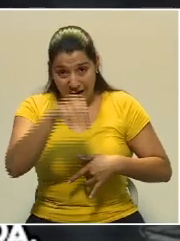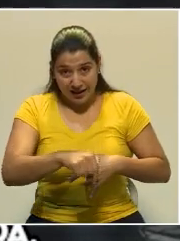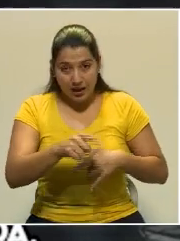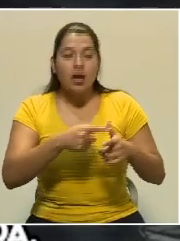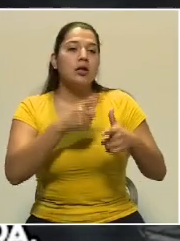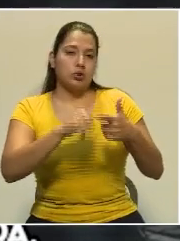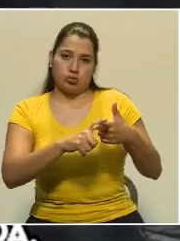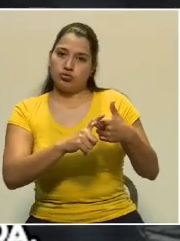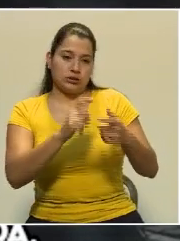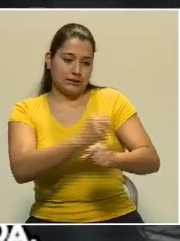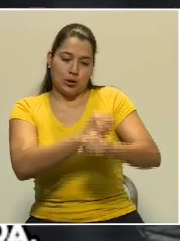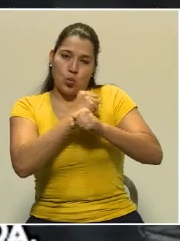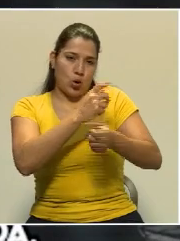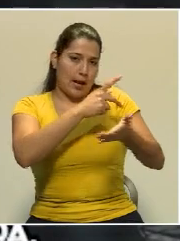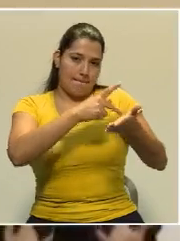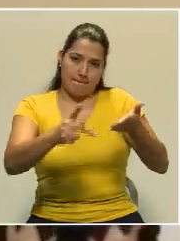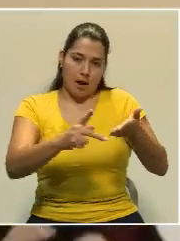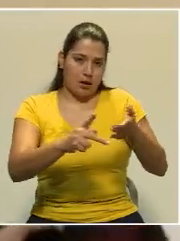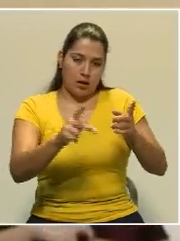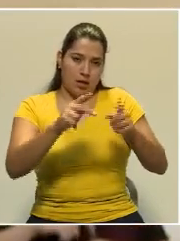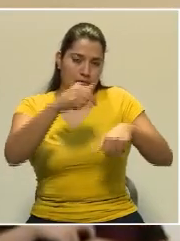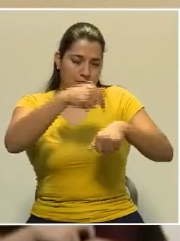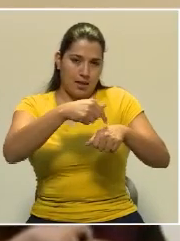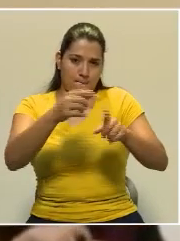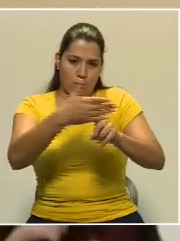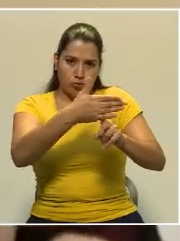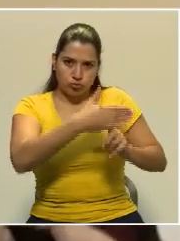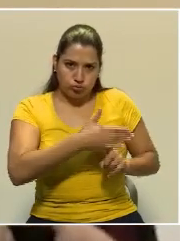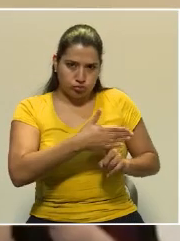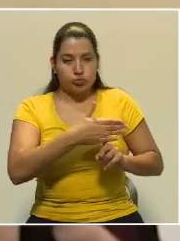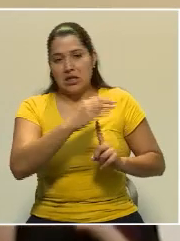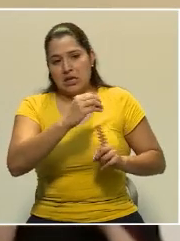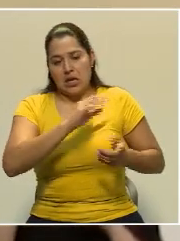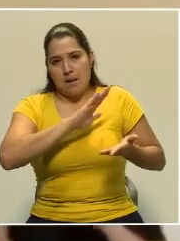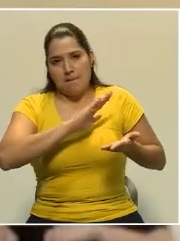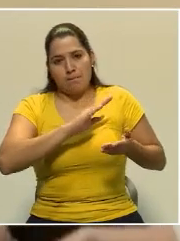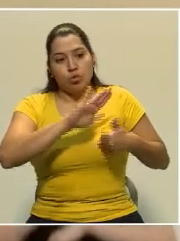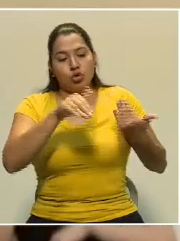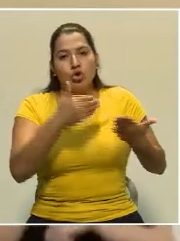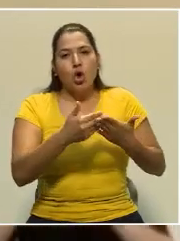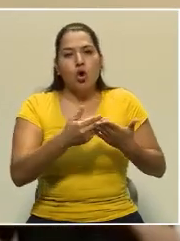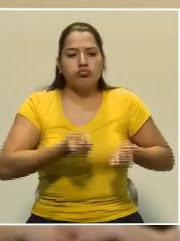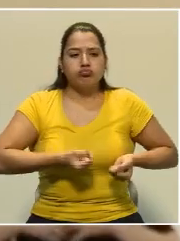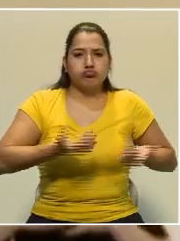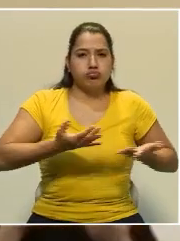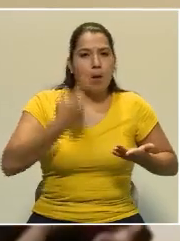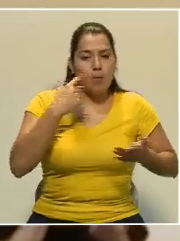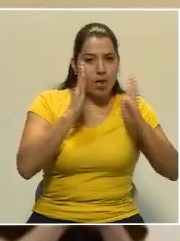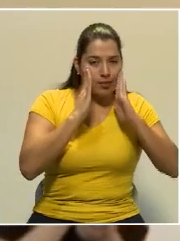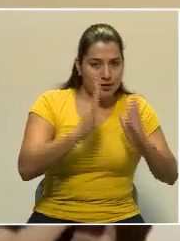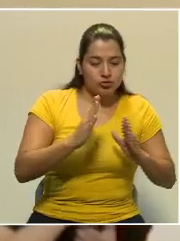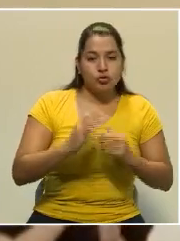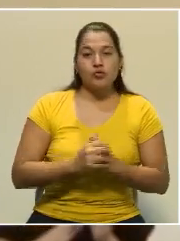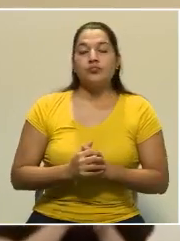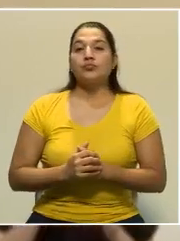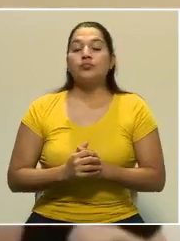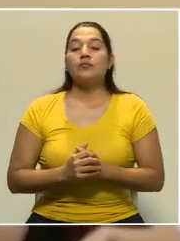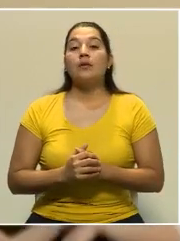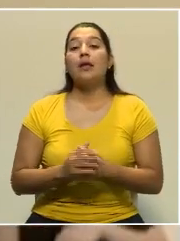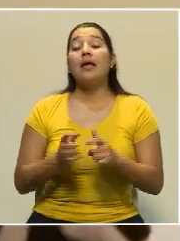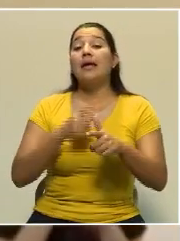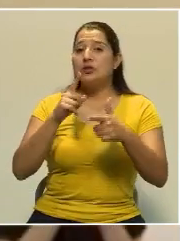por enfermedad aguda. Las solicitudes presentadas por aerolíneas ante la Dirección General de Aviación Civil, esto significa